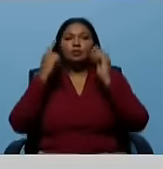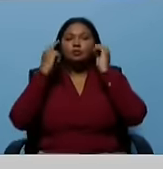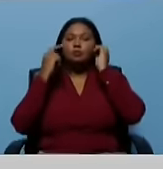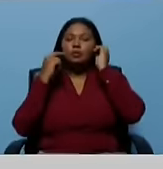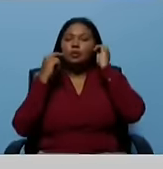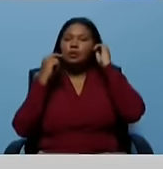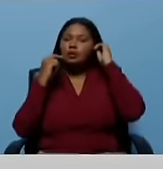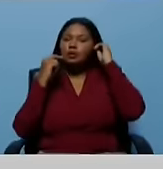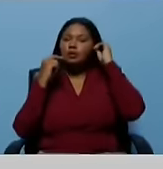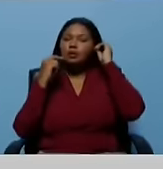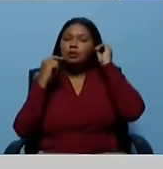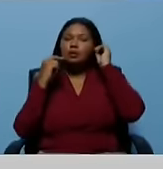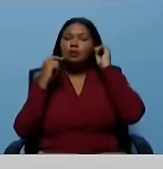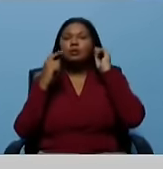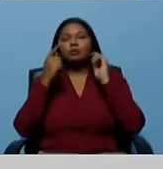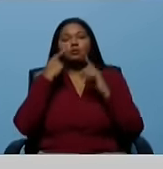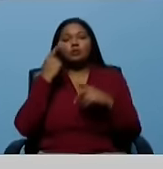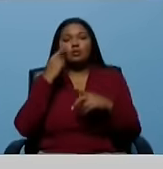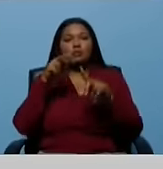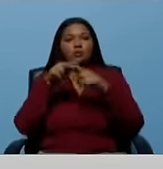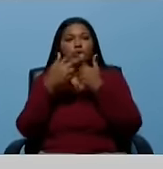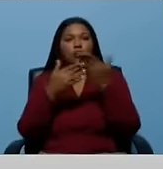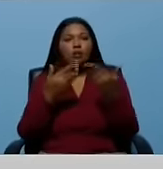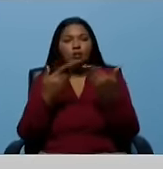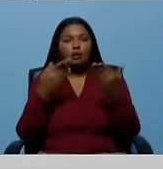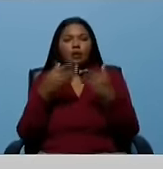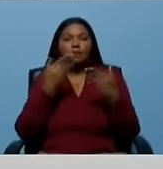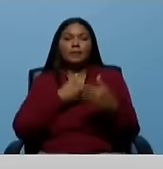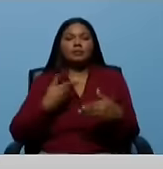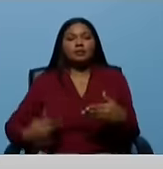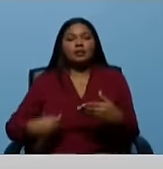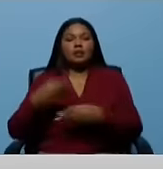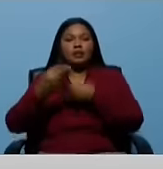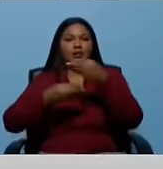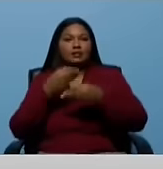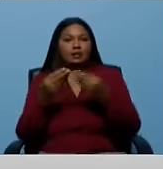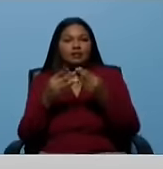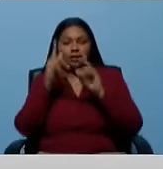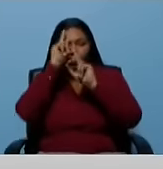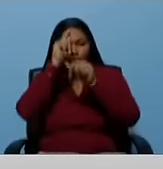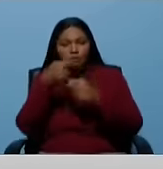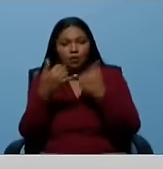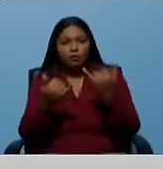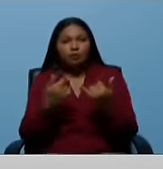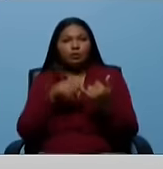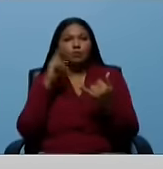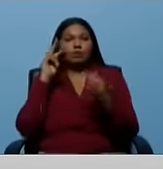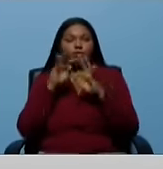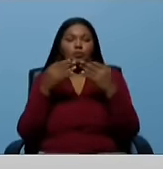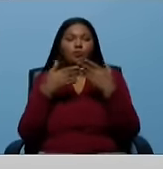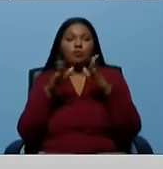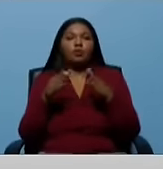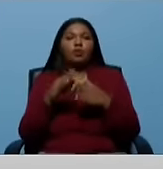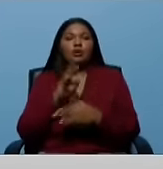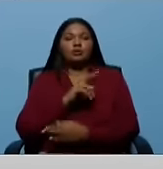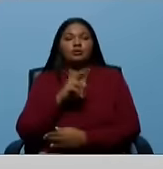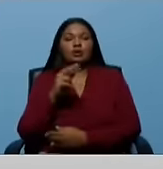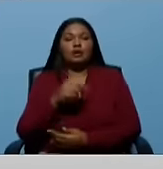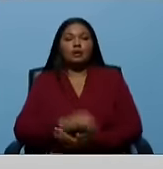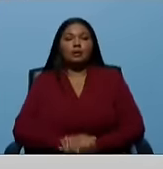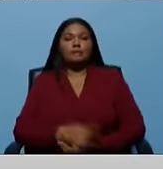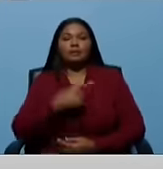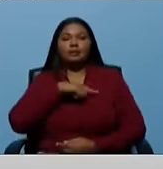de los grandes una de las grandes transformaciones que hace la presidentea semara es el reconocimiento de la República popular china que